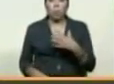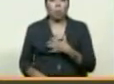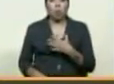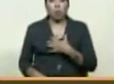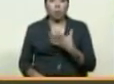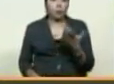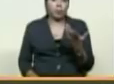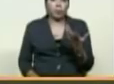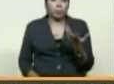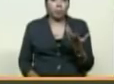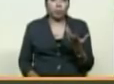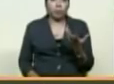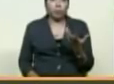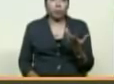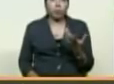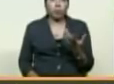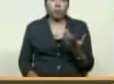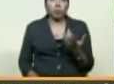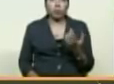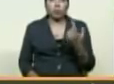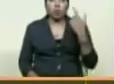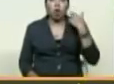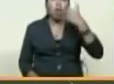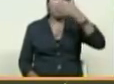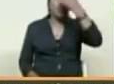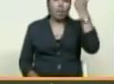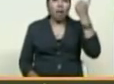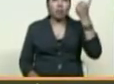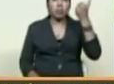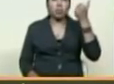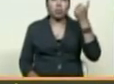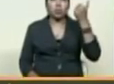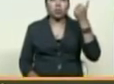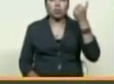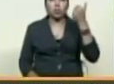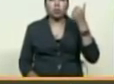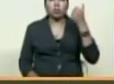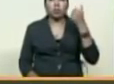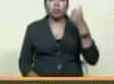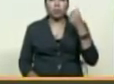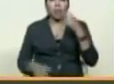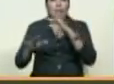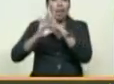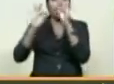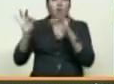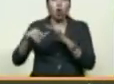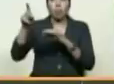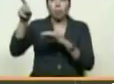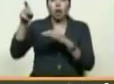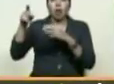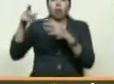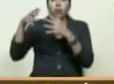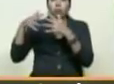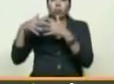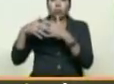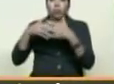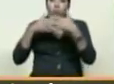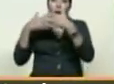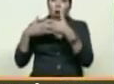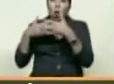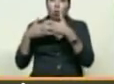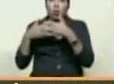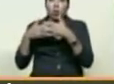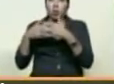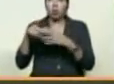no podemos nosotros dejar de recordar la estrategia imperial por el oriente, por allá